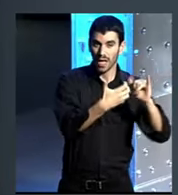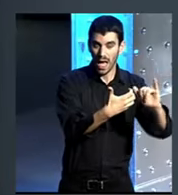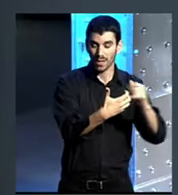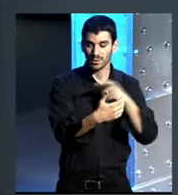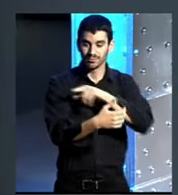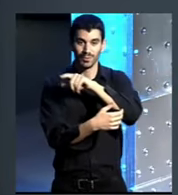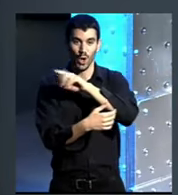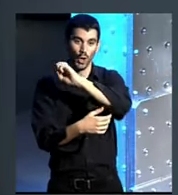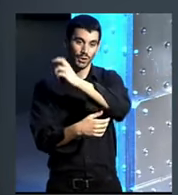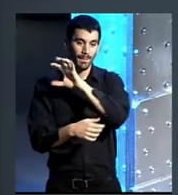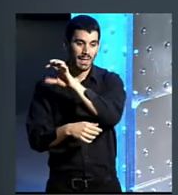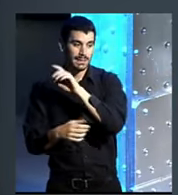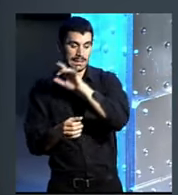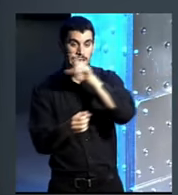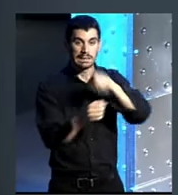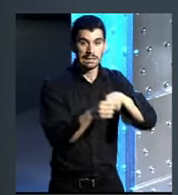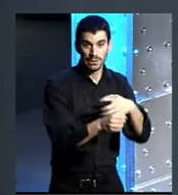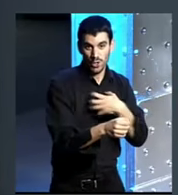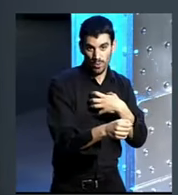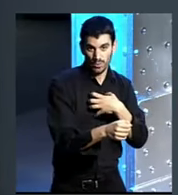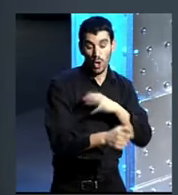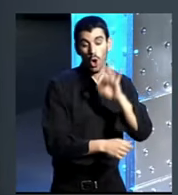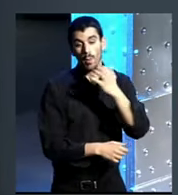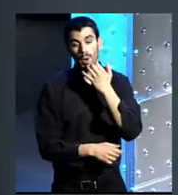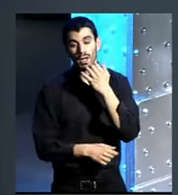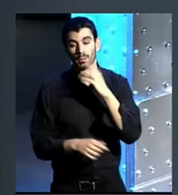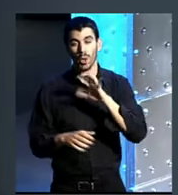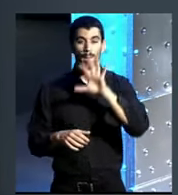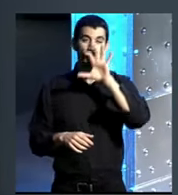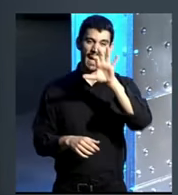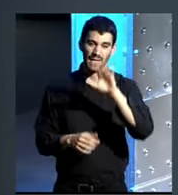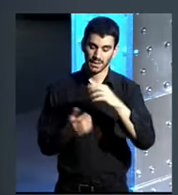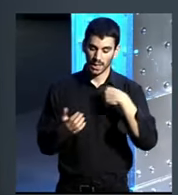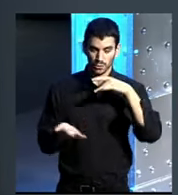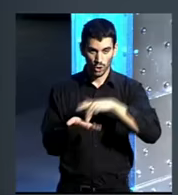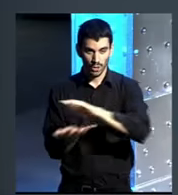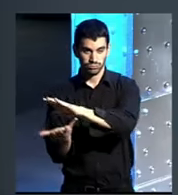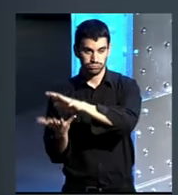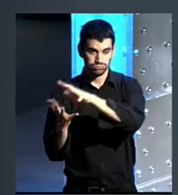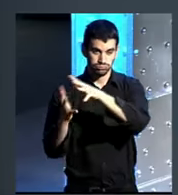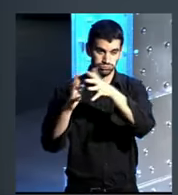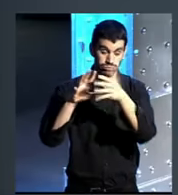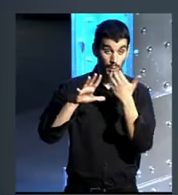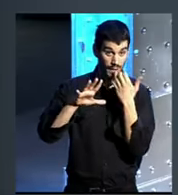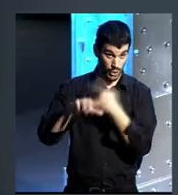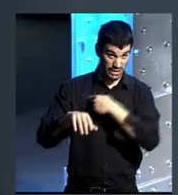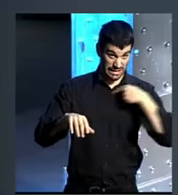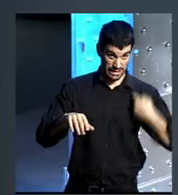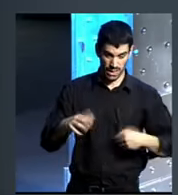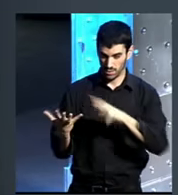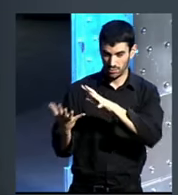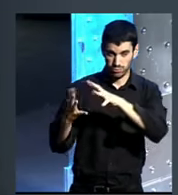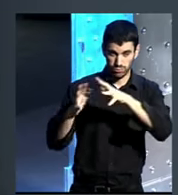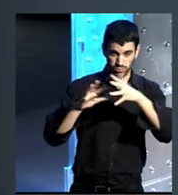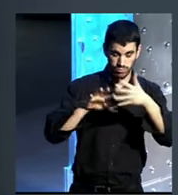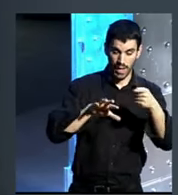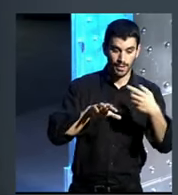en transformación como China, por ejemplo. Problemas con temas transnacionales como el cambio climático, mercados financieros,